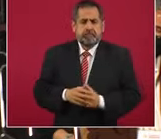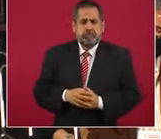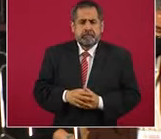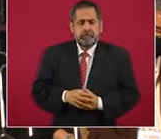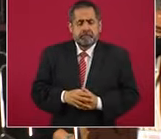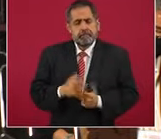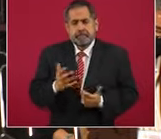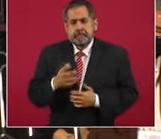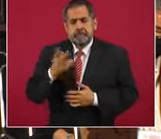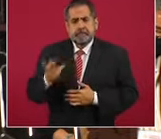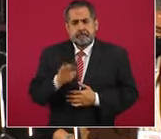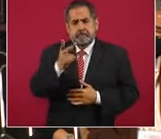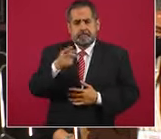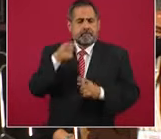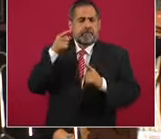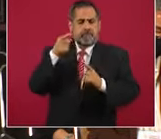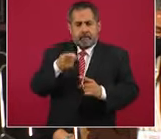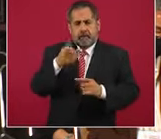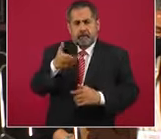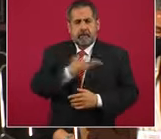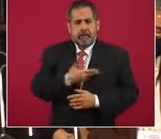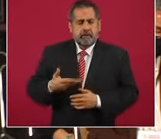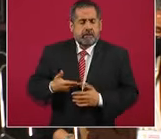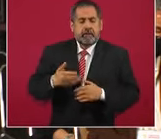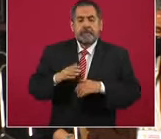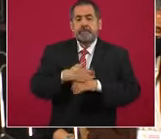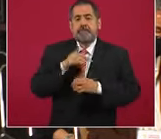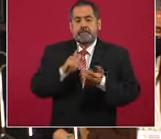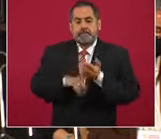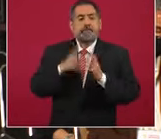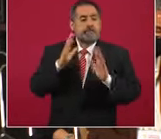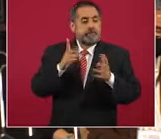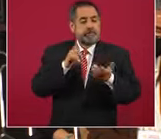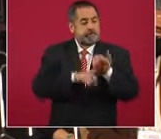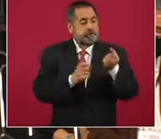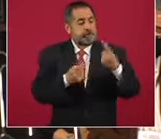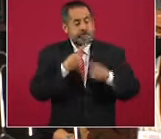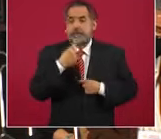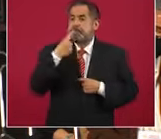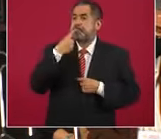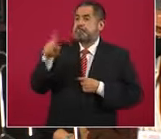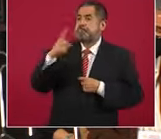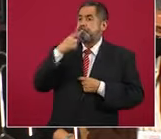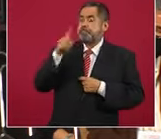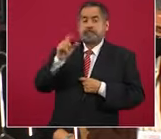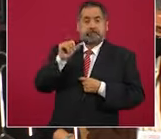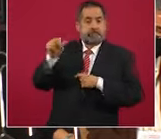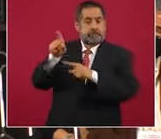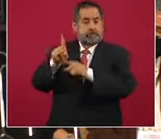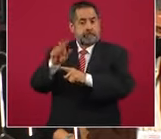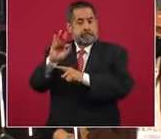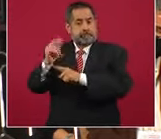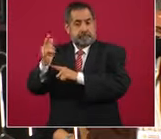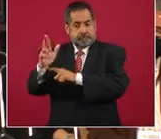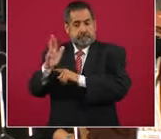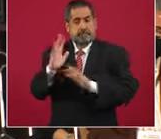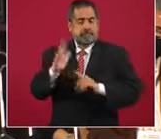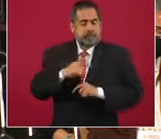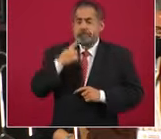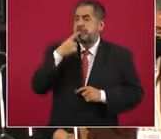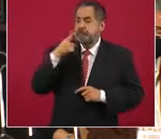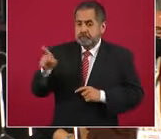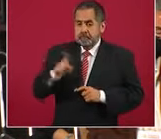Entonces, la pregunta va en este sentido, presidente, dado que ya hay denuncias ante la Fiscalía General de la República, también en las